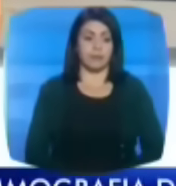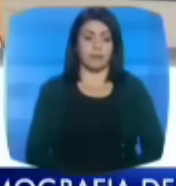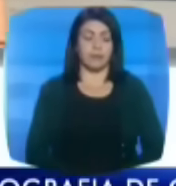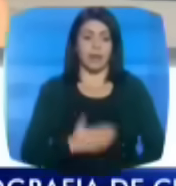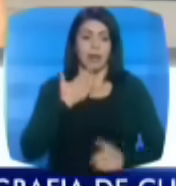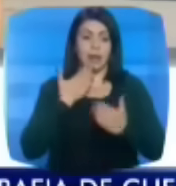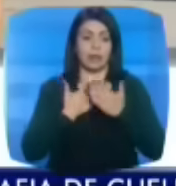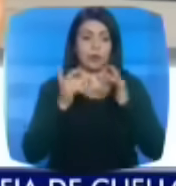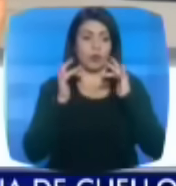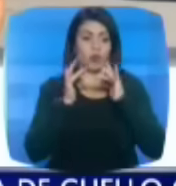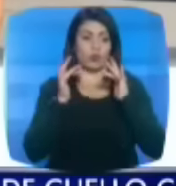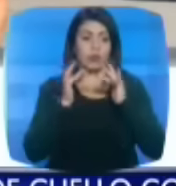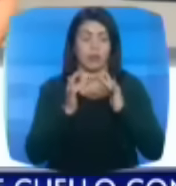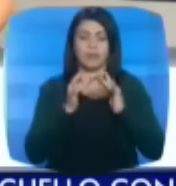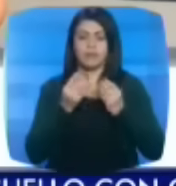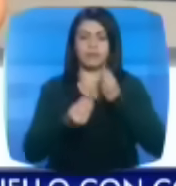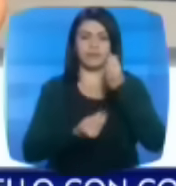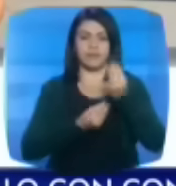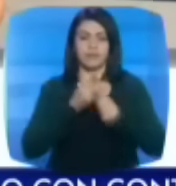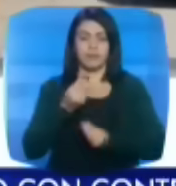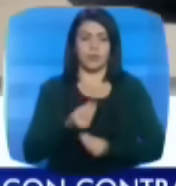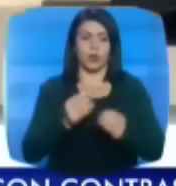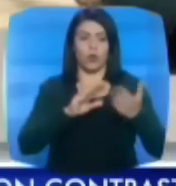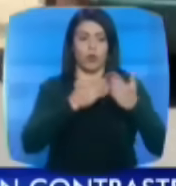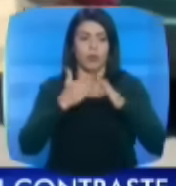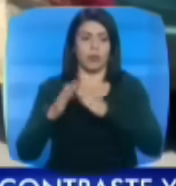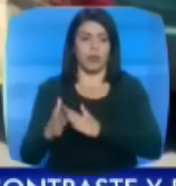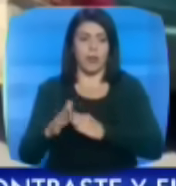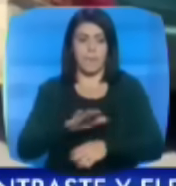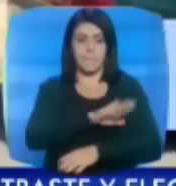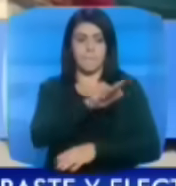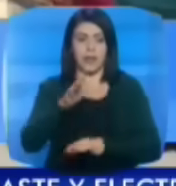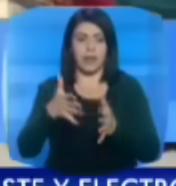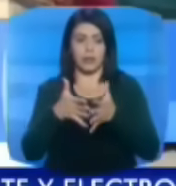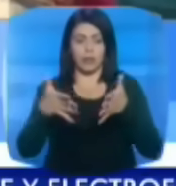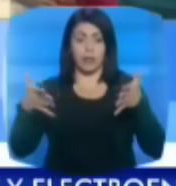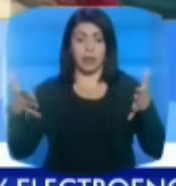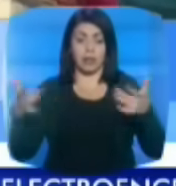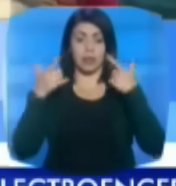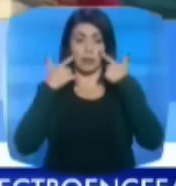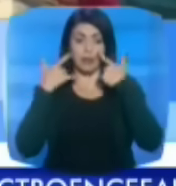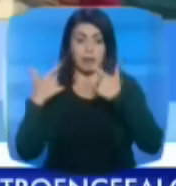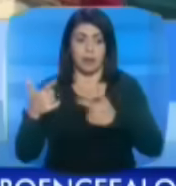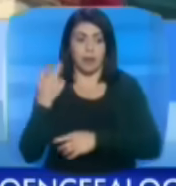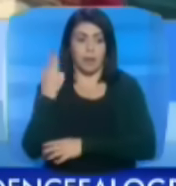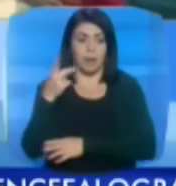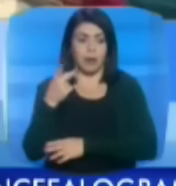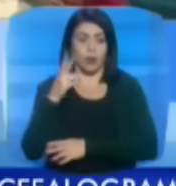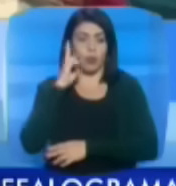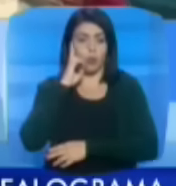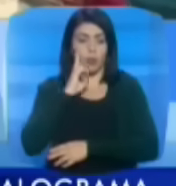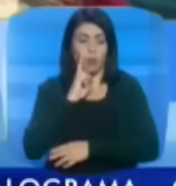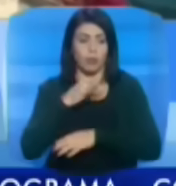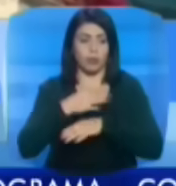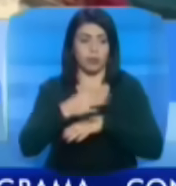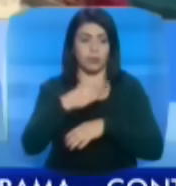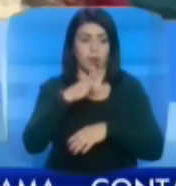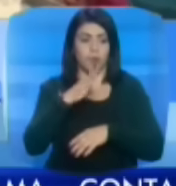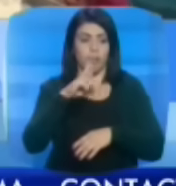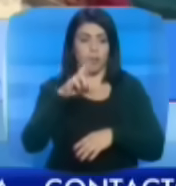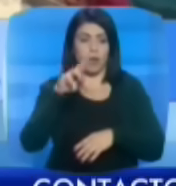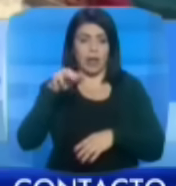Sí, gracias por el contacto. El hecho ocurrió en la urbanización Playa Grande de Atorromar 3, parroquia Bolívar del municipio